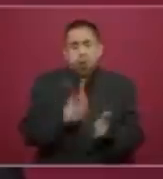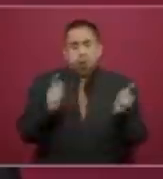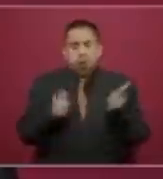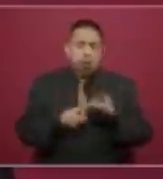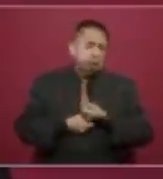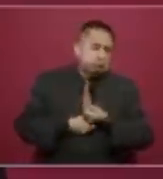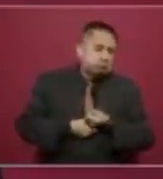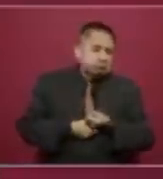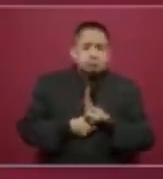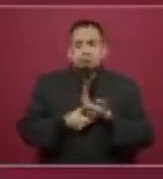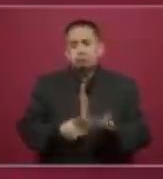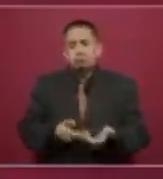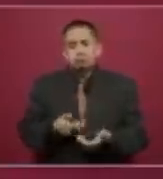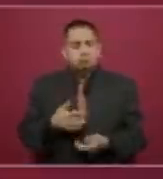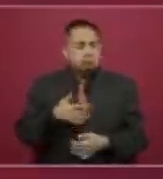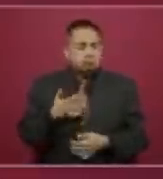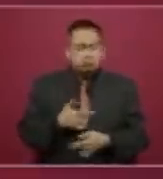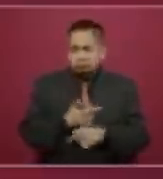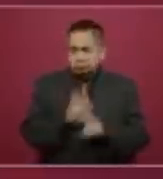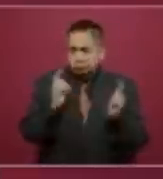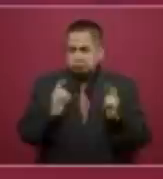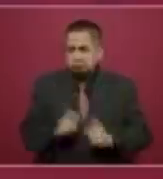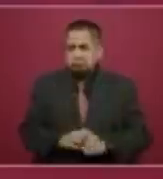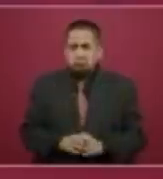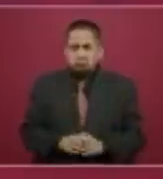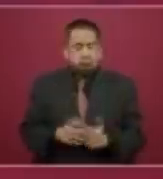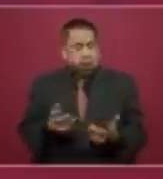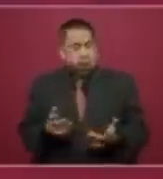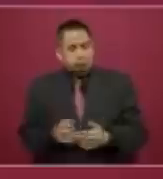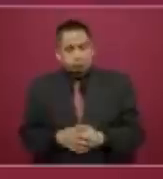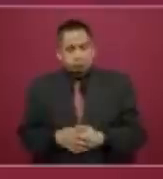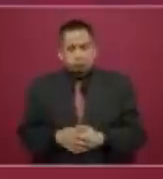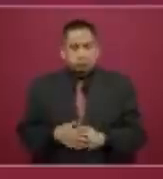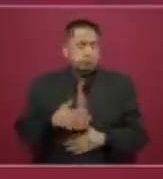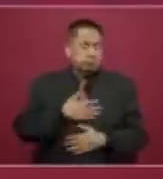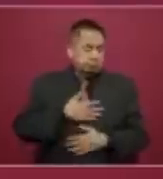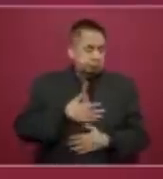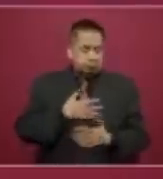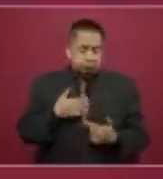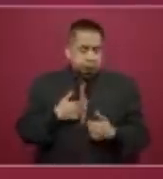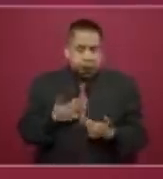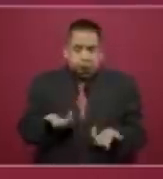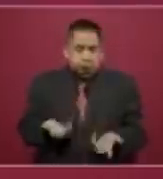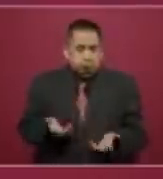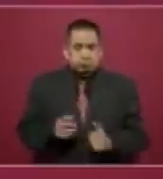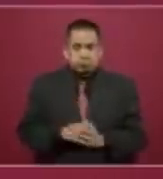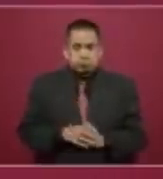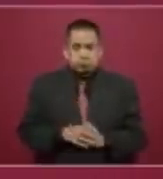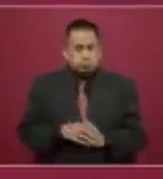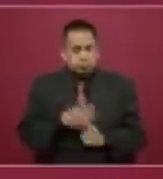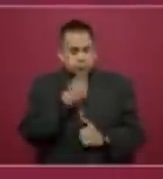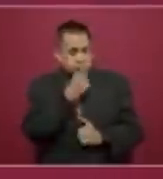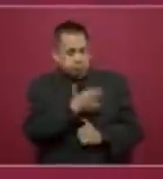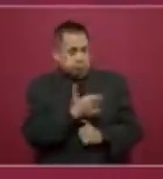expresar lo que siente, de modo que no tengo más que decir